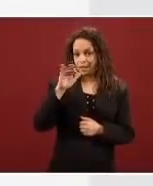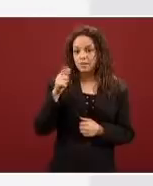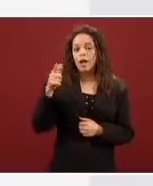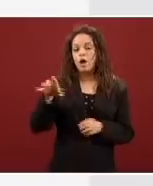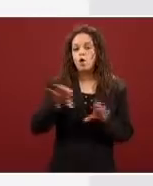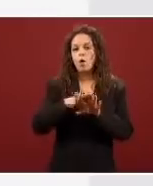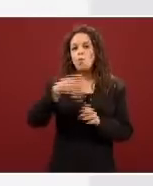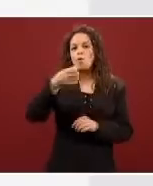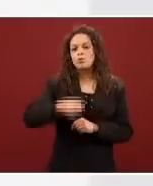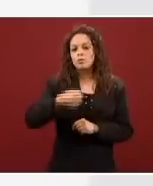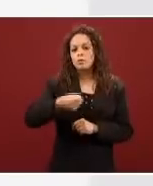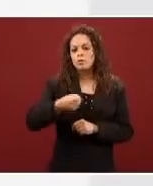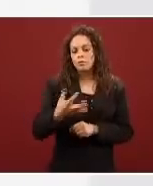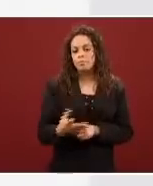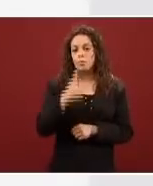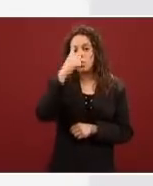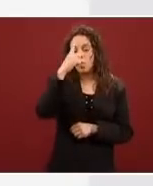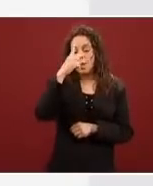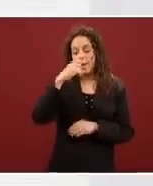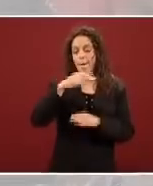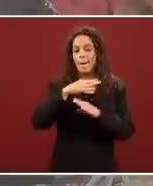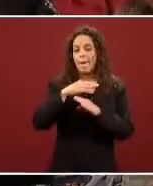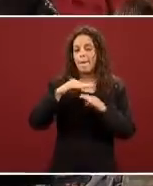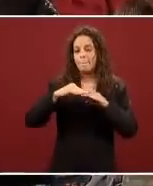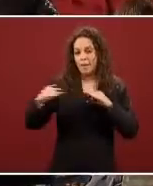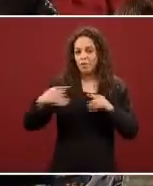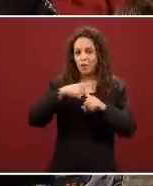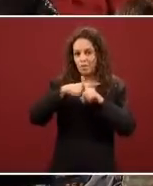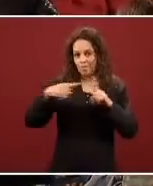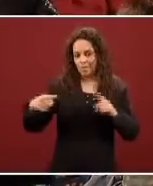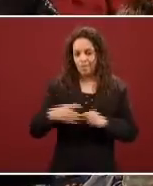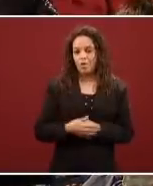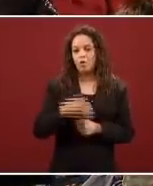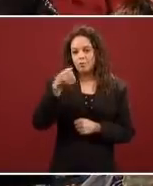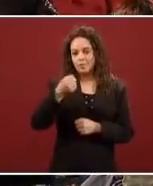a cuando menos 1.5 metros. La siguiente, por favor.